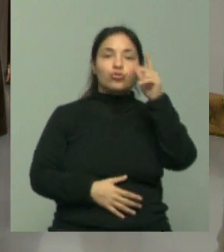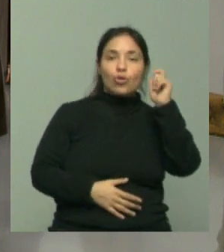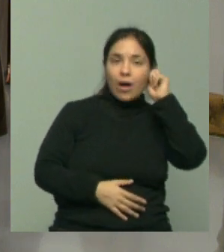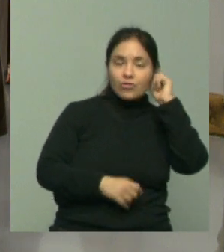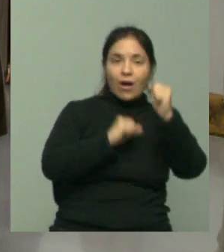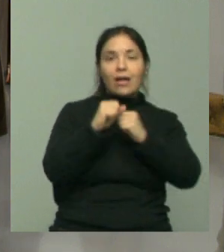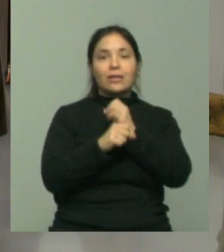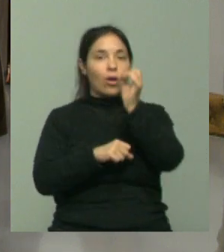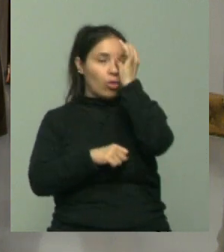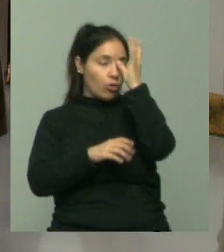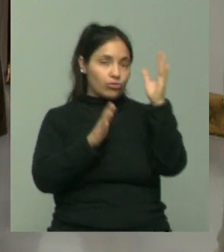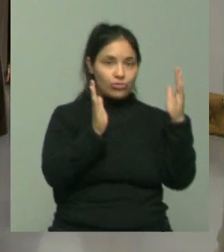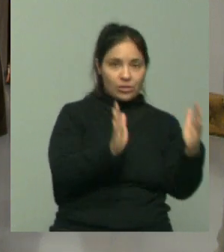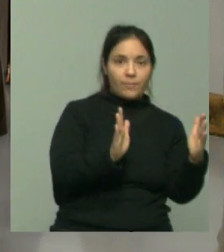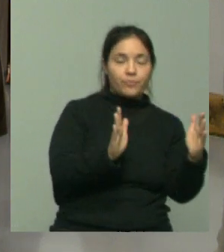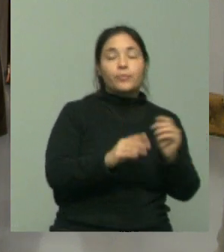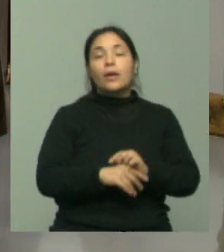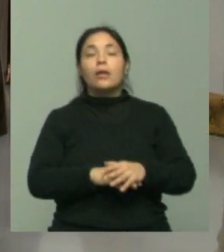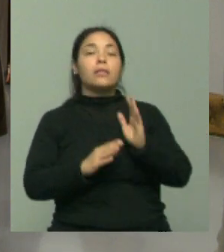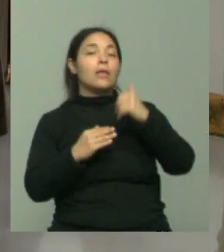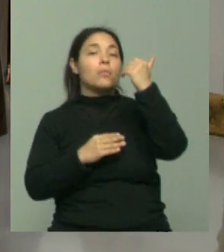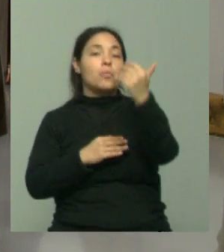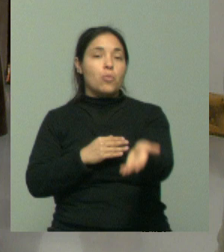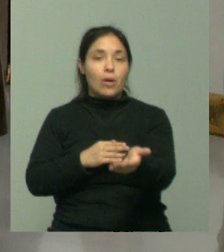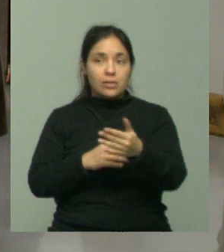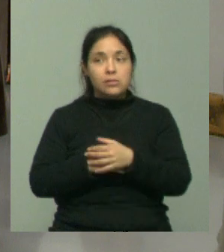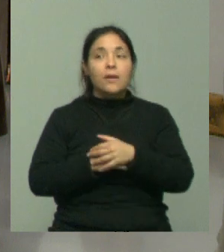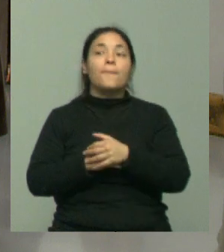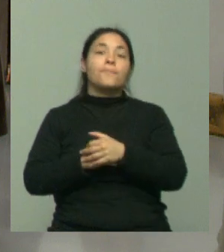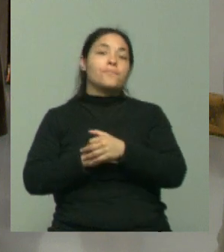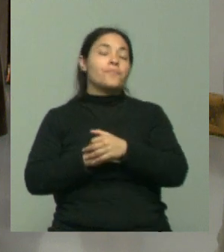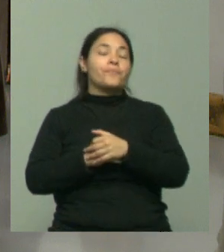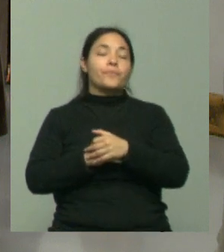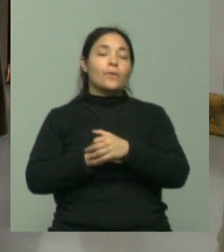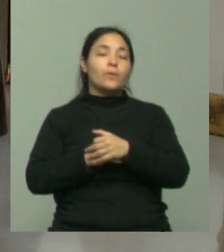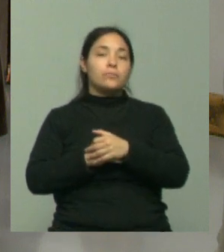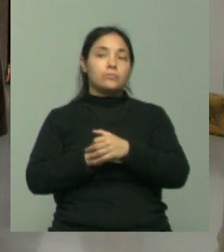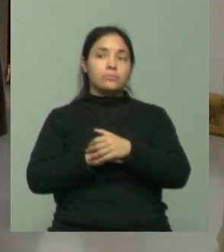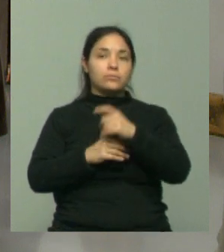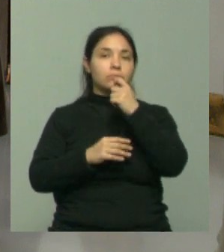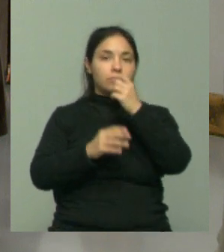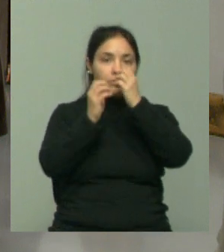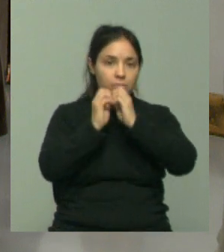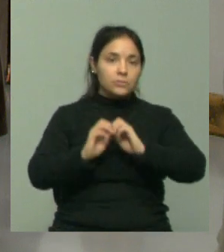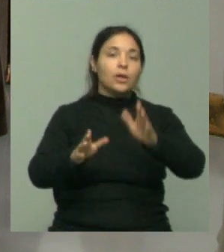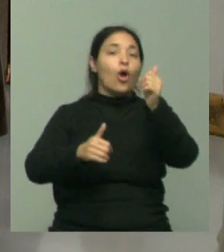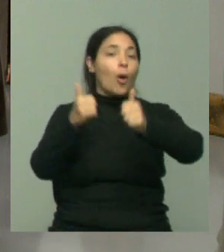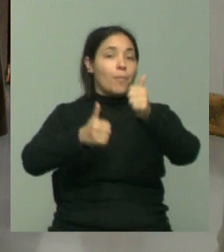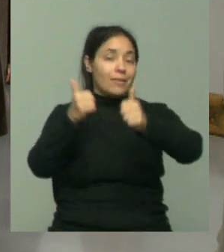los 12 años. Uh-huh. Y ya después, si siguen los chicos para una iniciación más